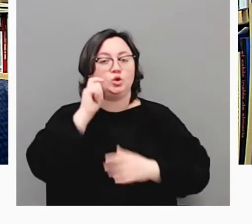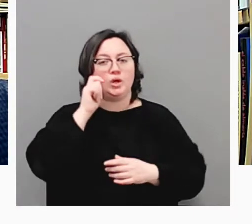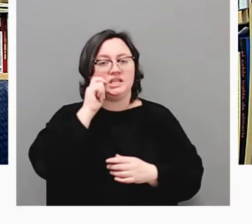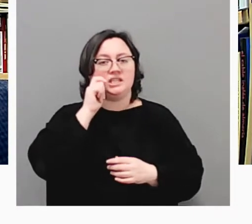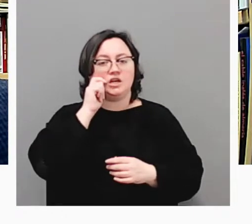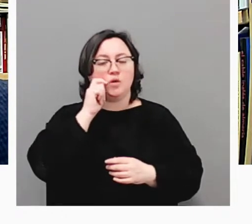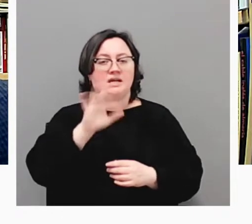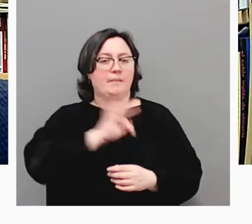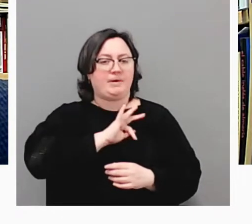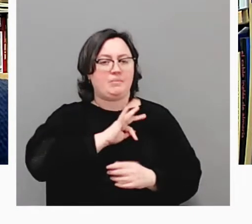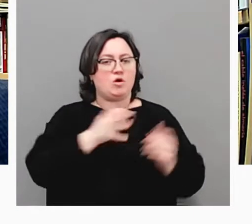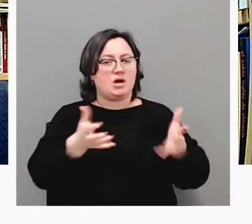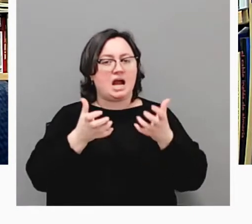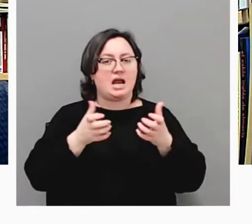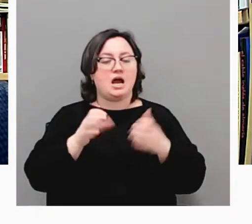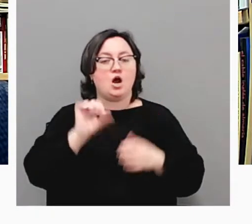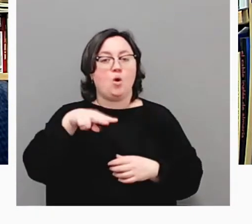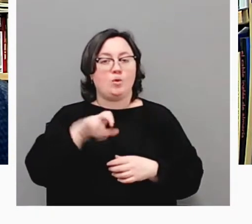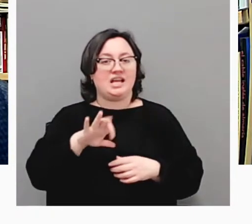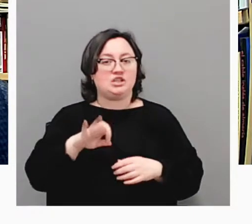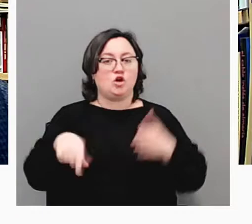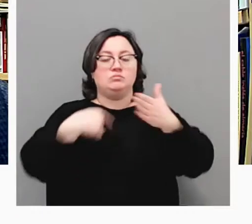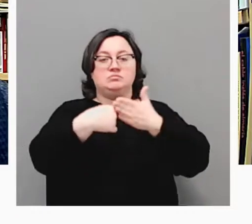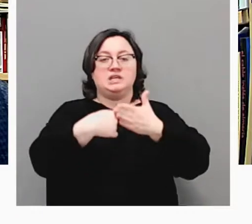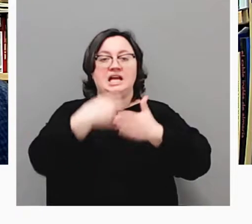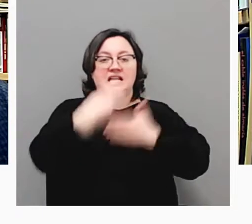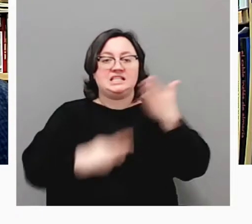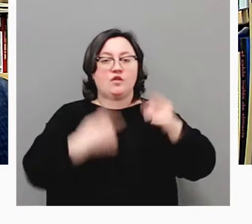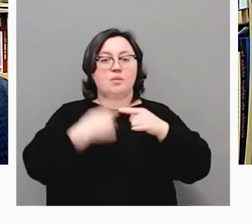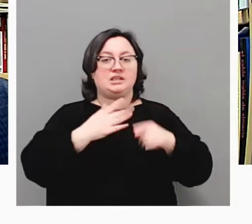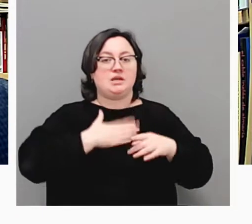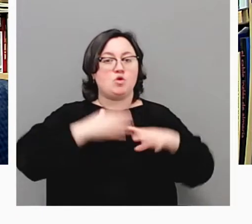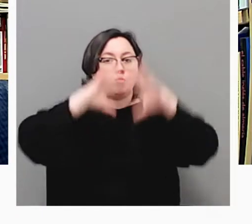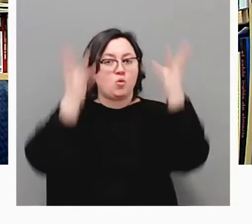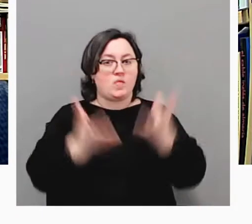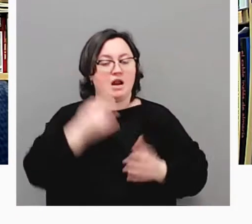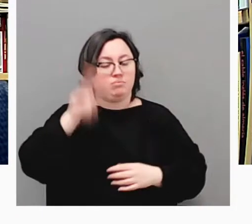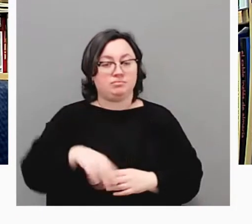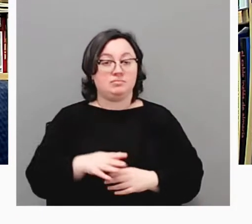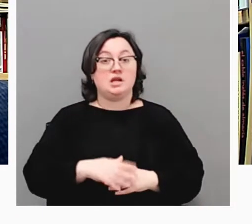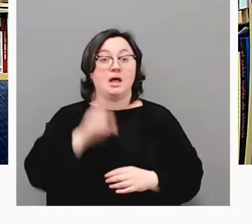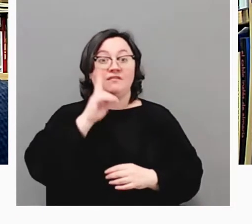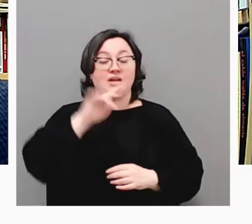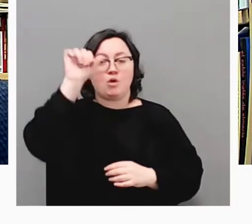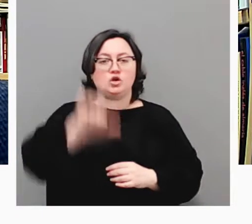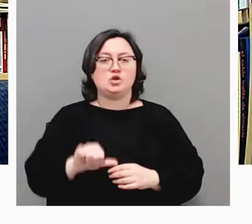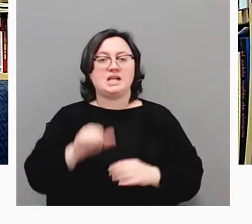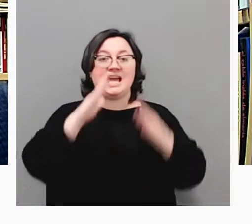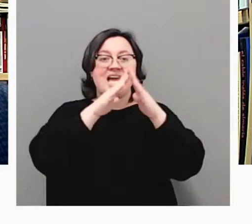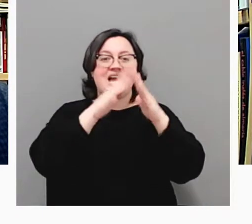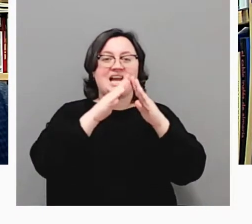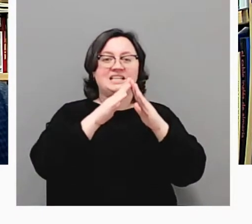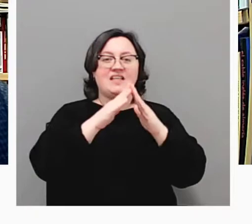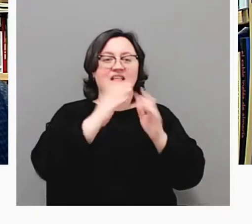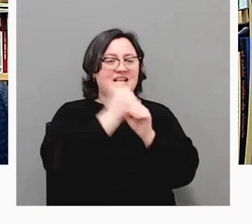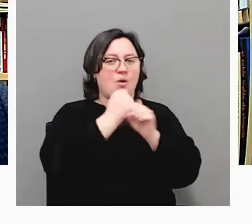que ha sido distinguido por la UNESCO, inscribiéndolo en el listado de Patrimonio Mundial. Nosotros allí podemos ver desde la Casa de los Obreros,